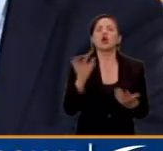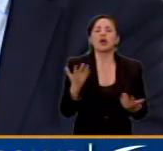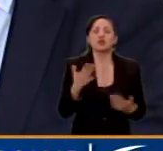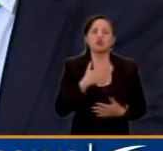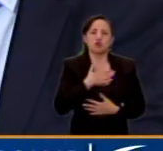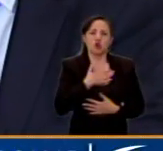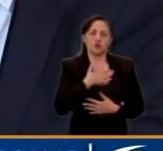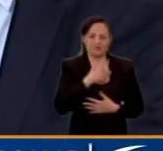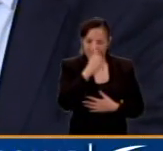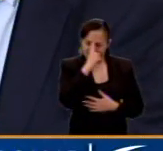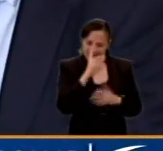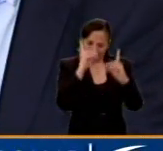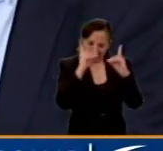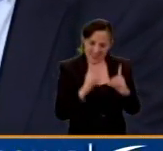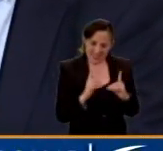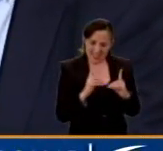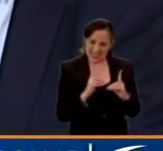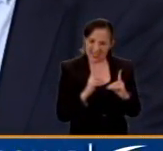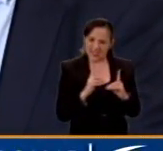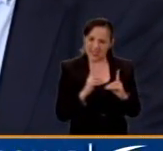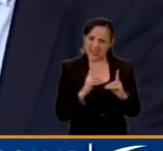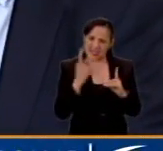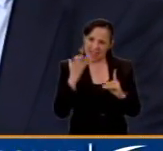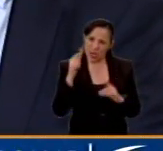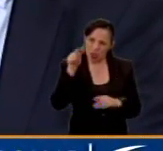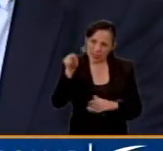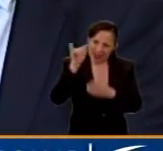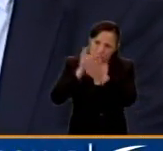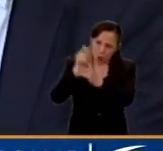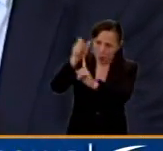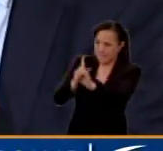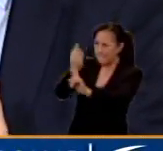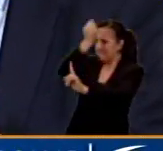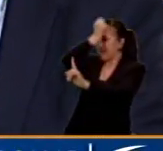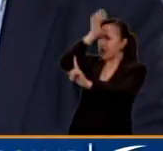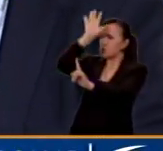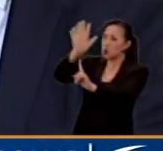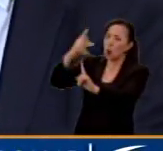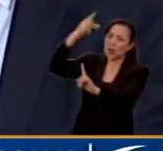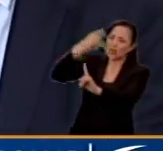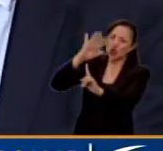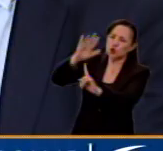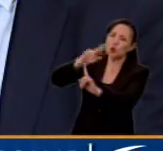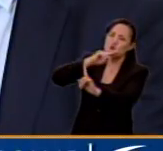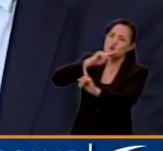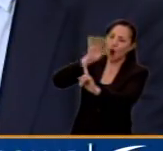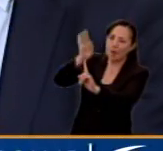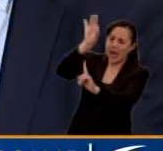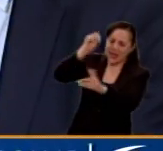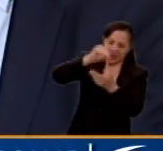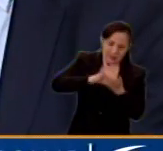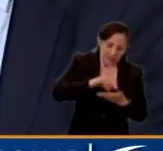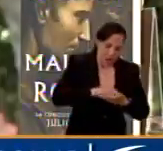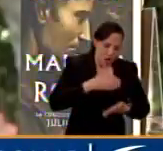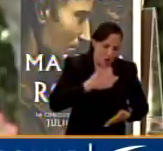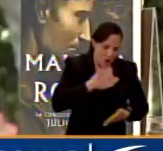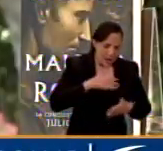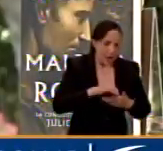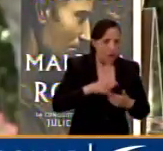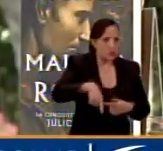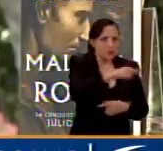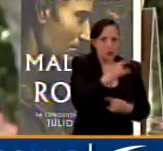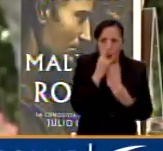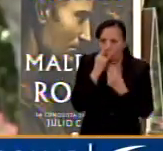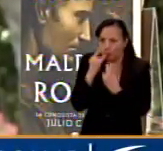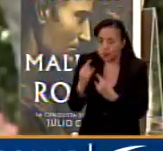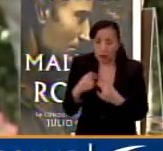decidiera a por fin novelar al personaje central de la historia de Roma haya suscitado un gran interés por gran parte del público. Hablemos un